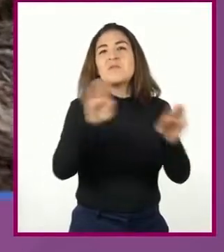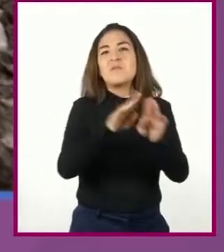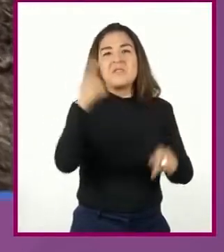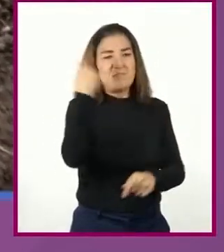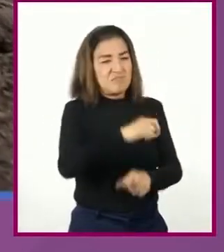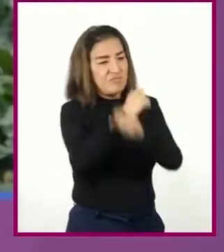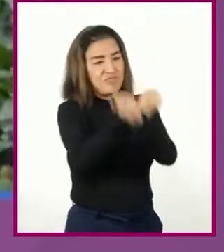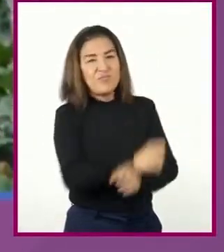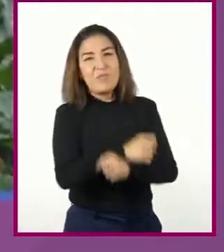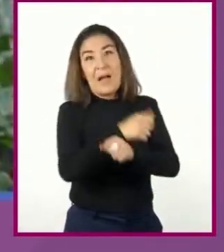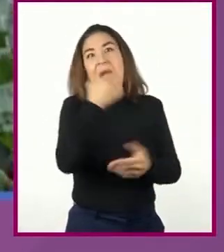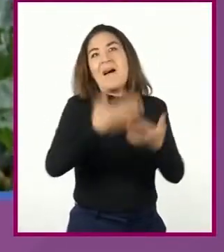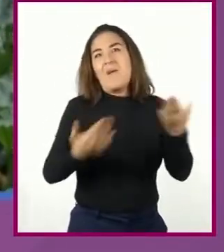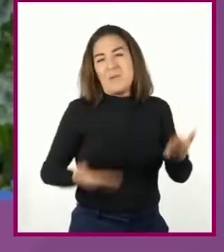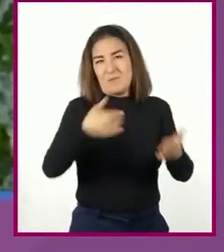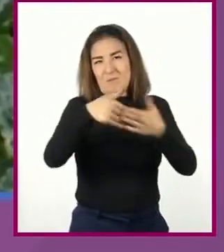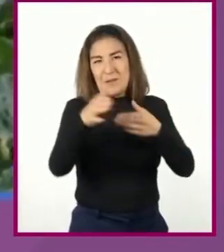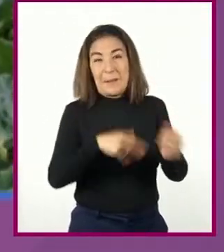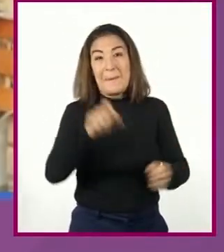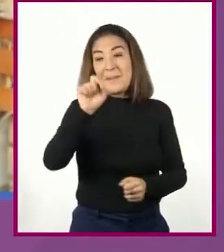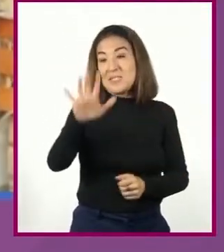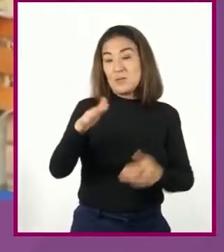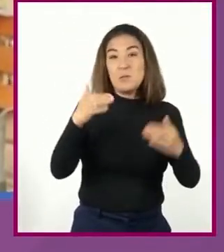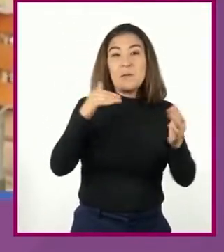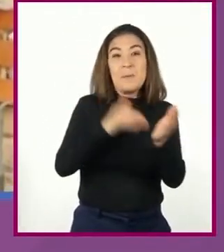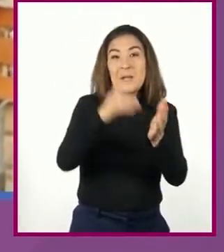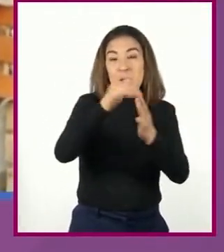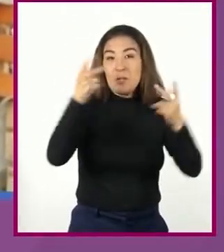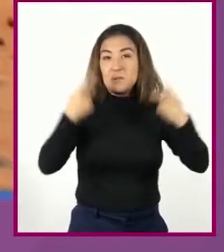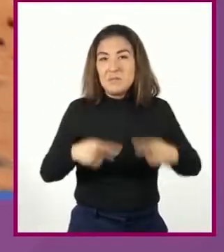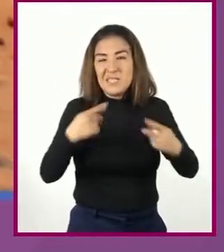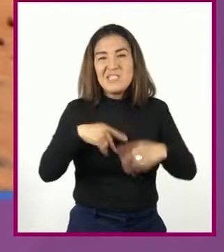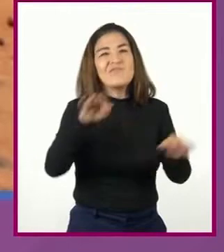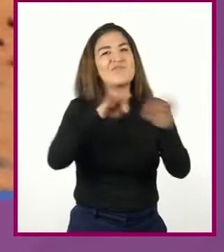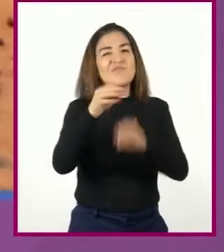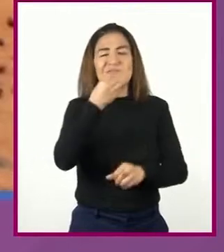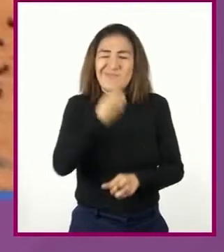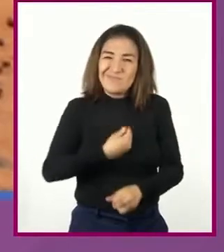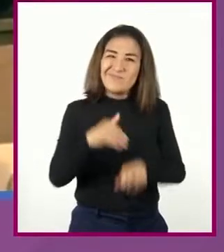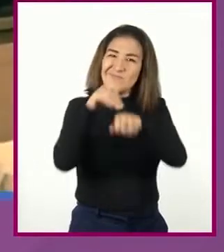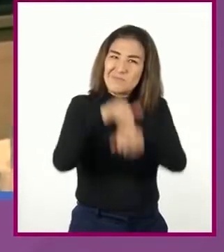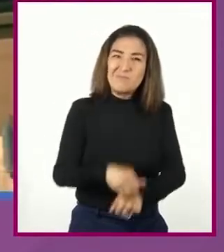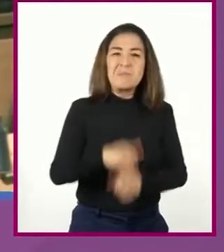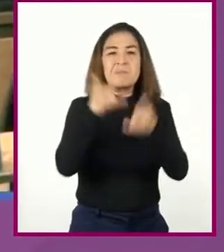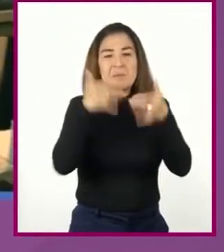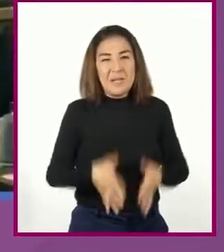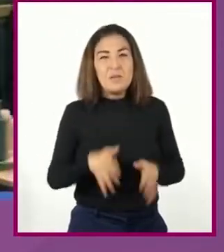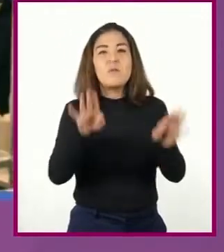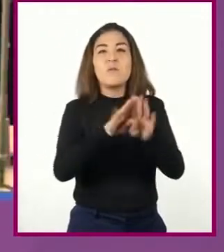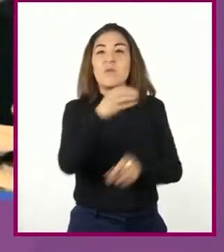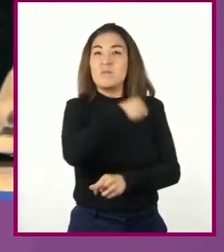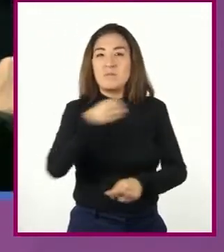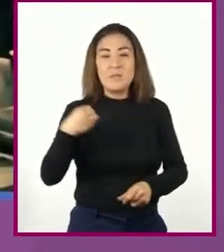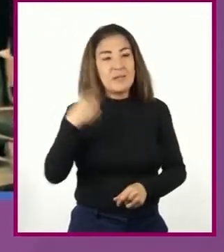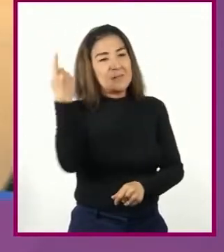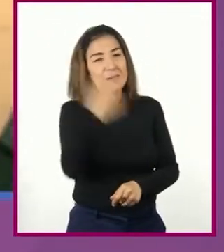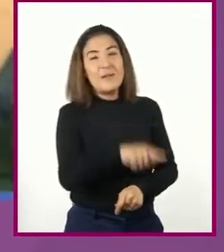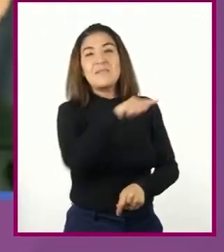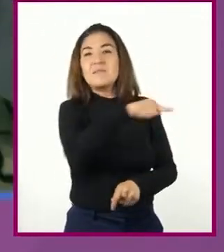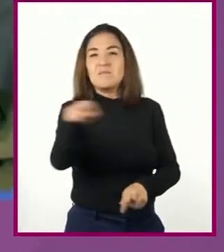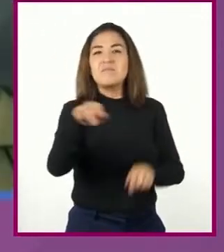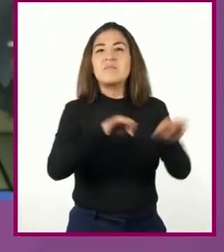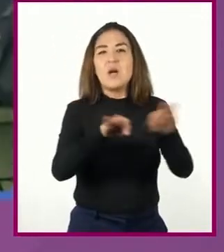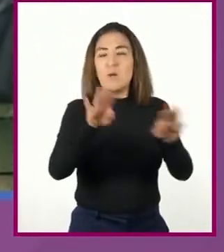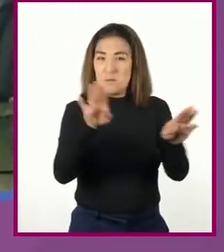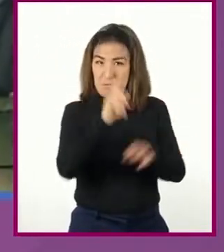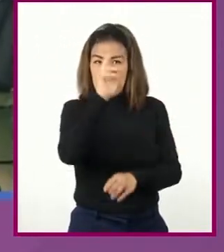esclavitud moderna, 25 millones de personas en trabajos forzosos, es decir, que fueron obligadas a hacer un trabajo